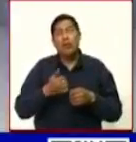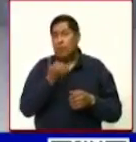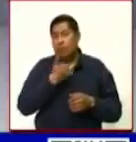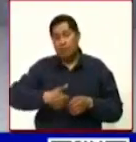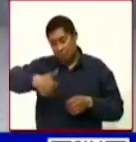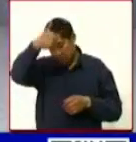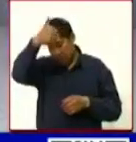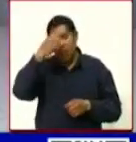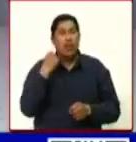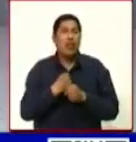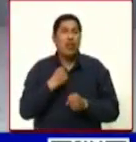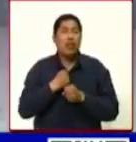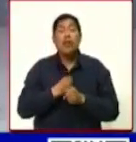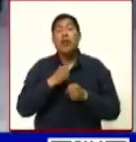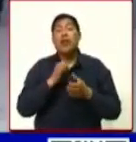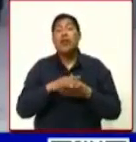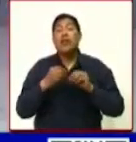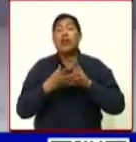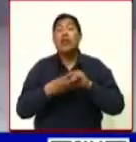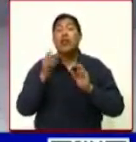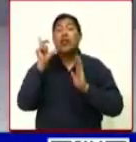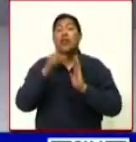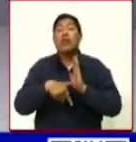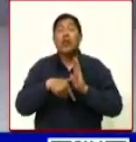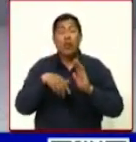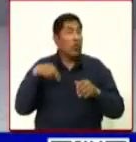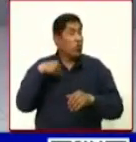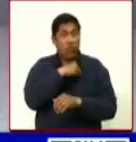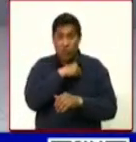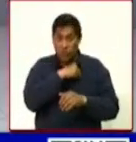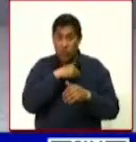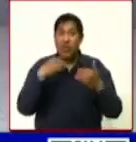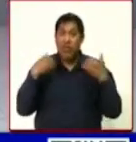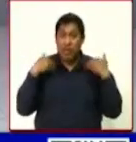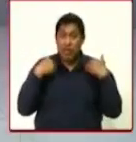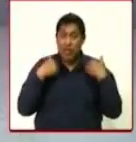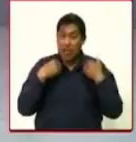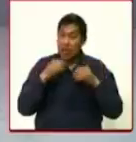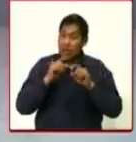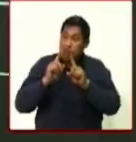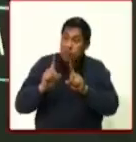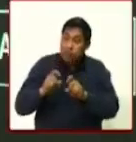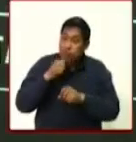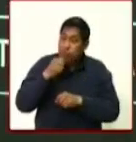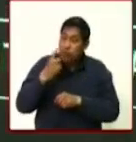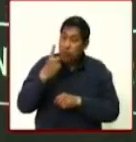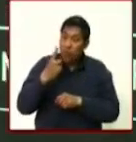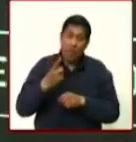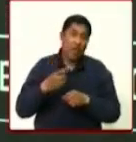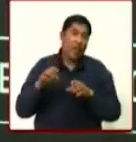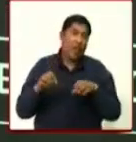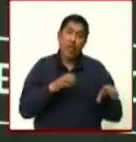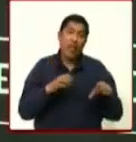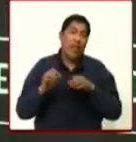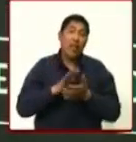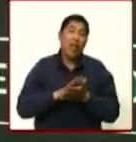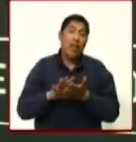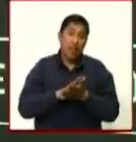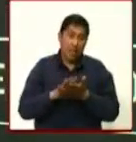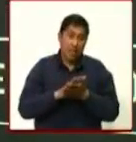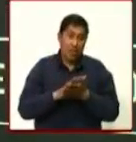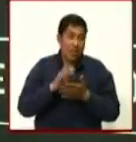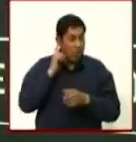trabajo y quiero contarle que más adelante vamos a tener una entrevista con una de las protagonistas de la película